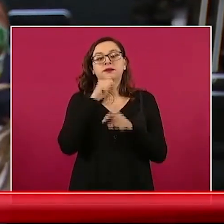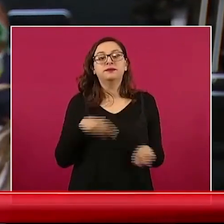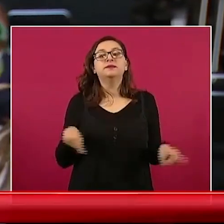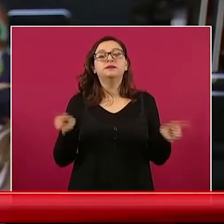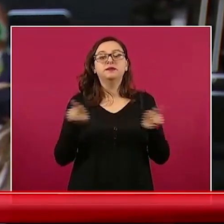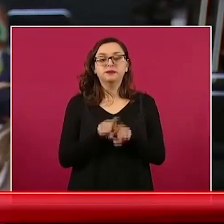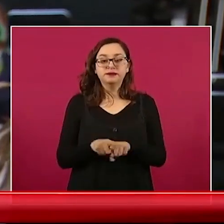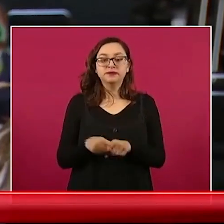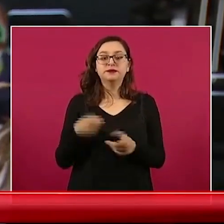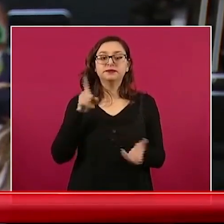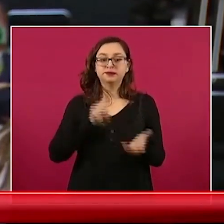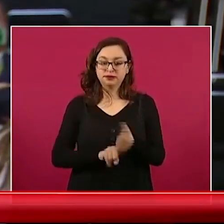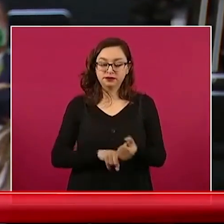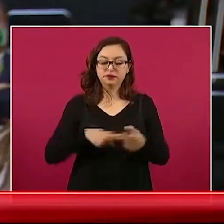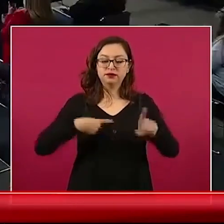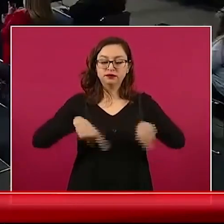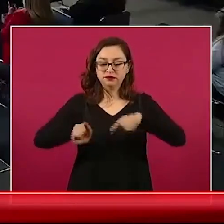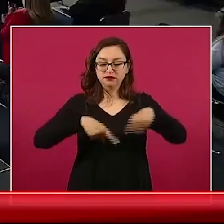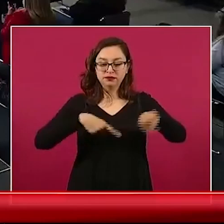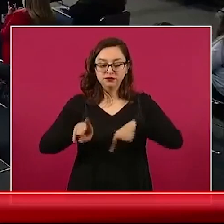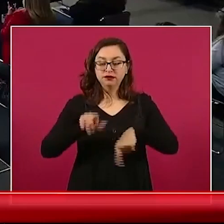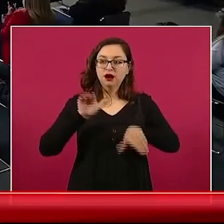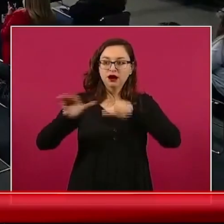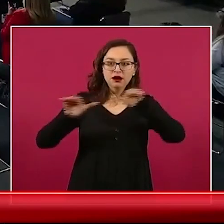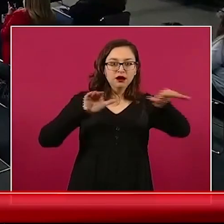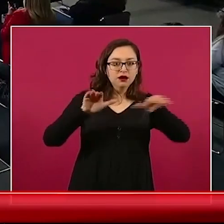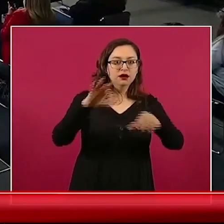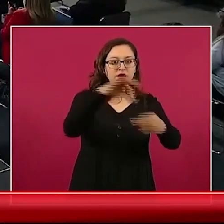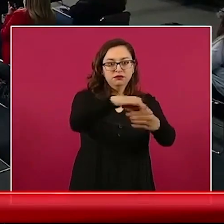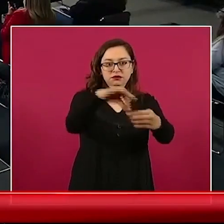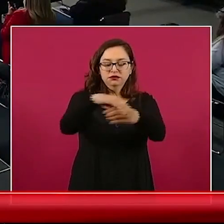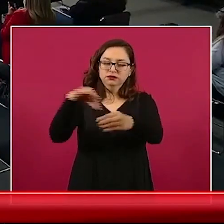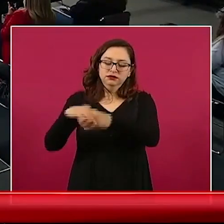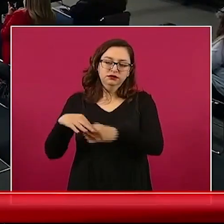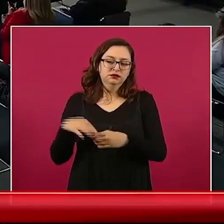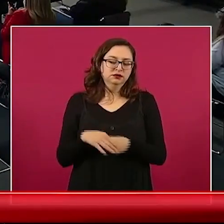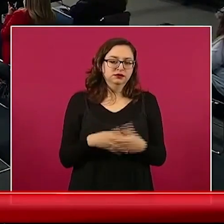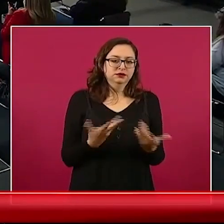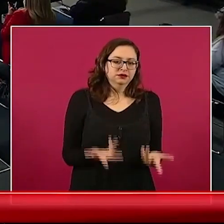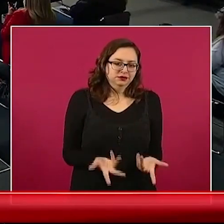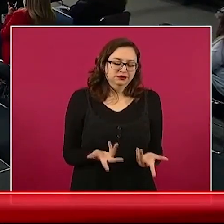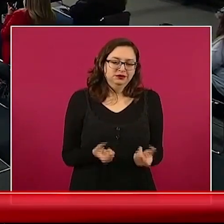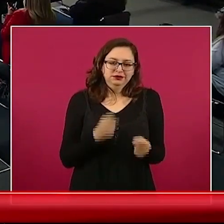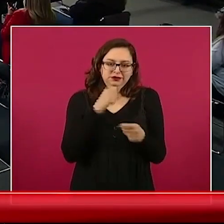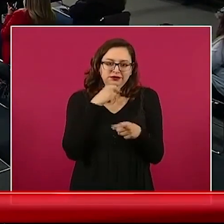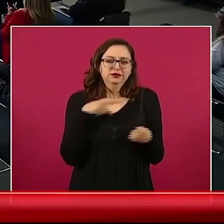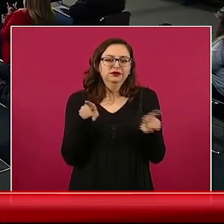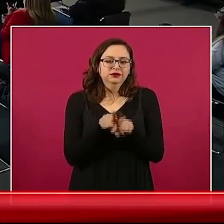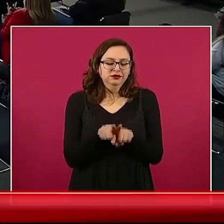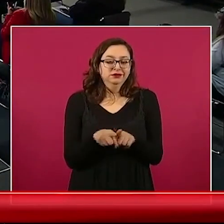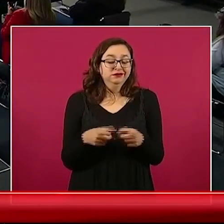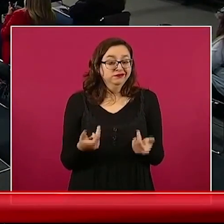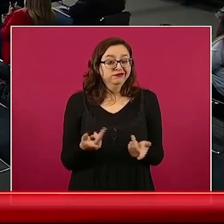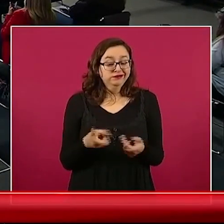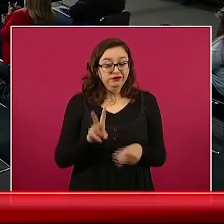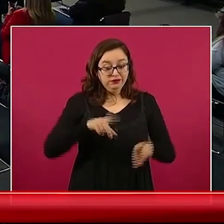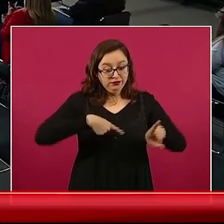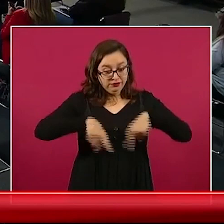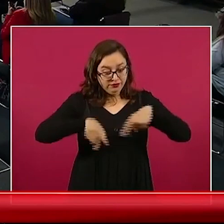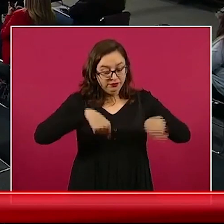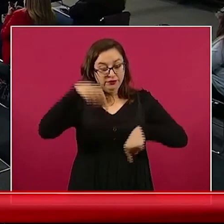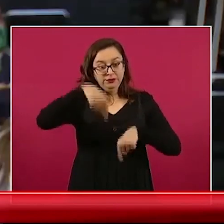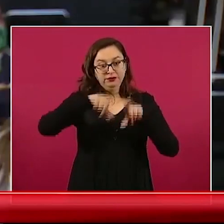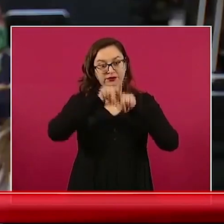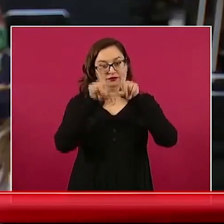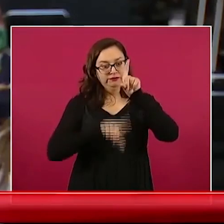políticos y electorales al equipo y los dineros que les da el gobierno precisamente en estos contratos. El fútbol es el principal deporte